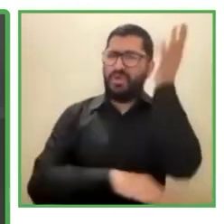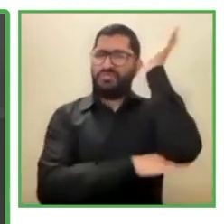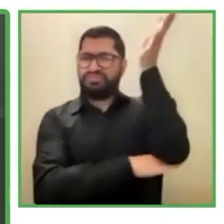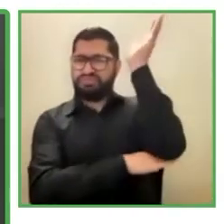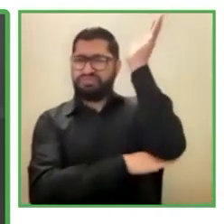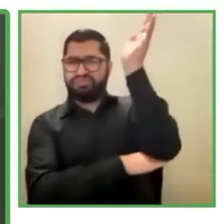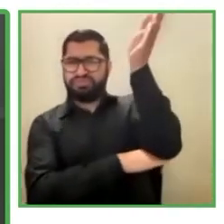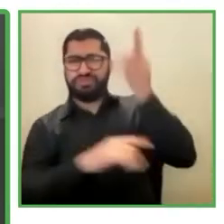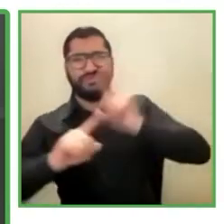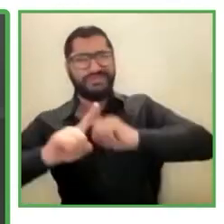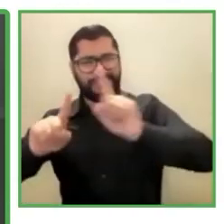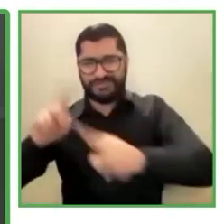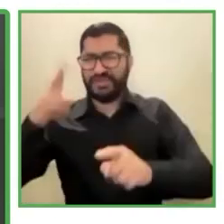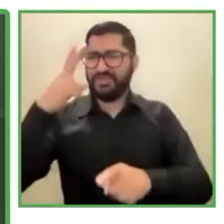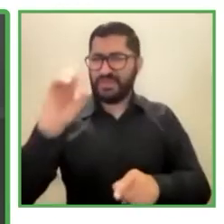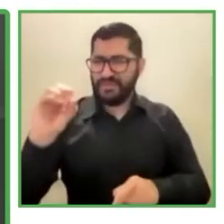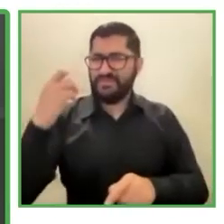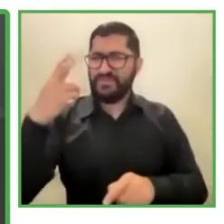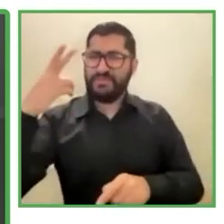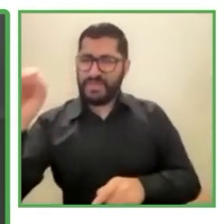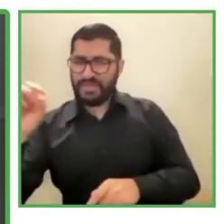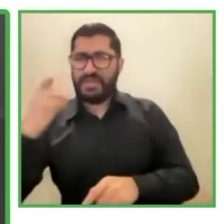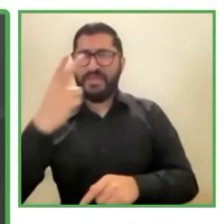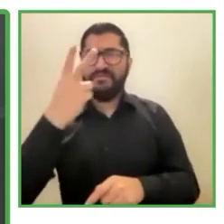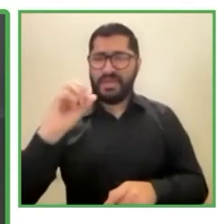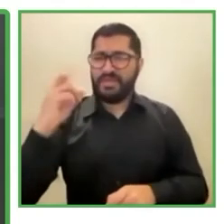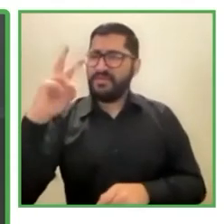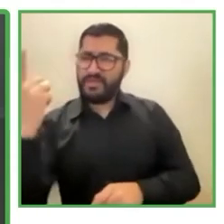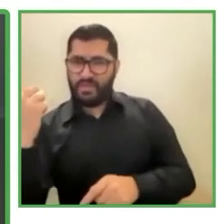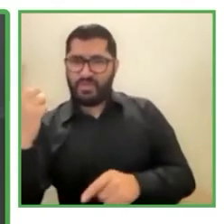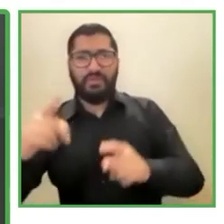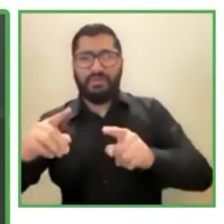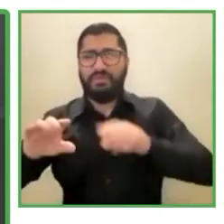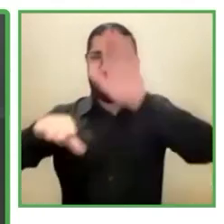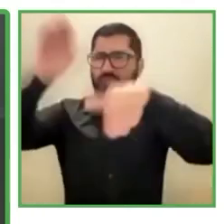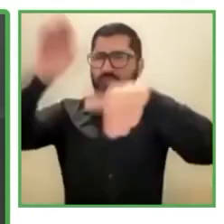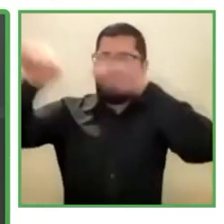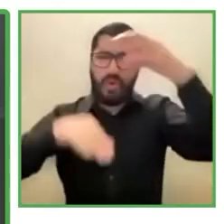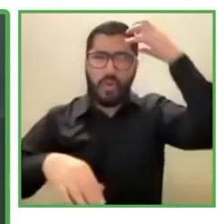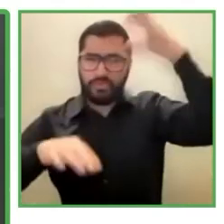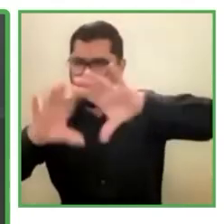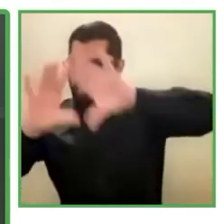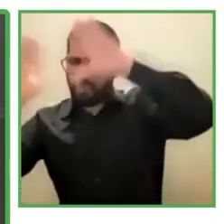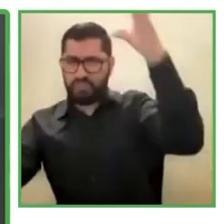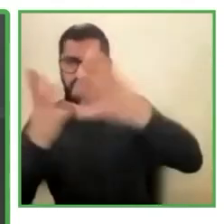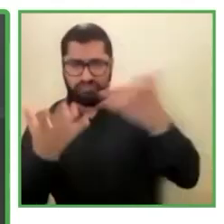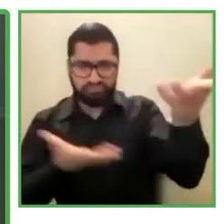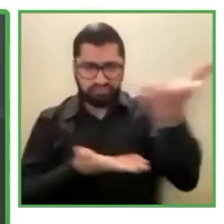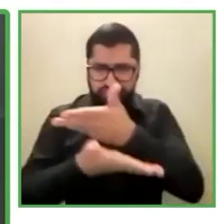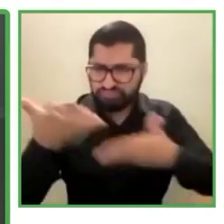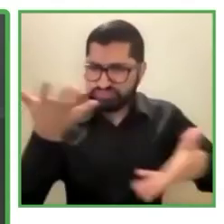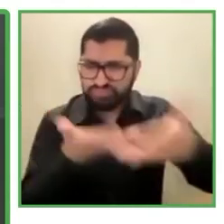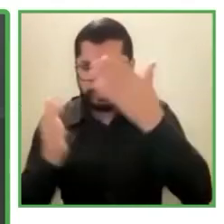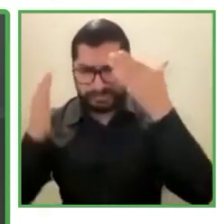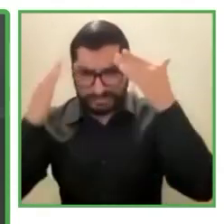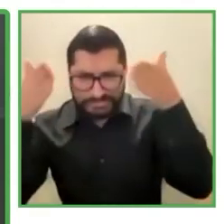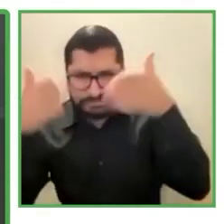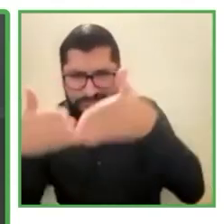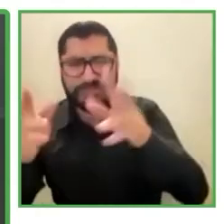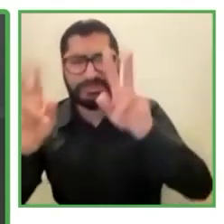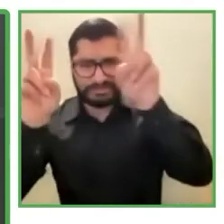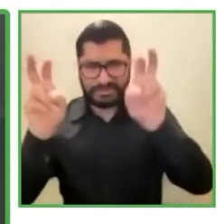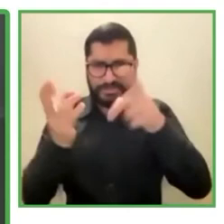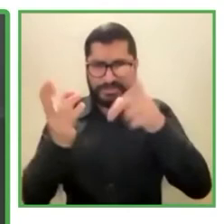mundial a la acción para la recuperación centrada en las personas. Este es un llamado colectivo, con responsabilidades no solo